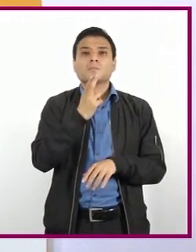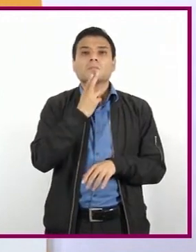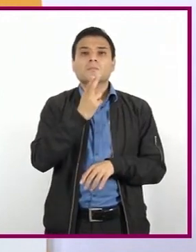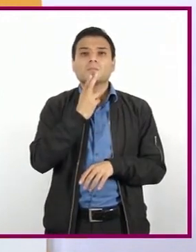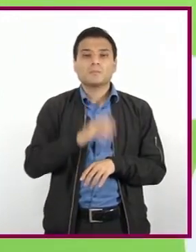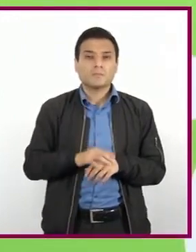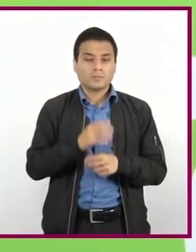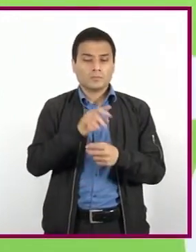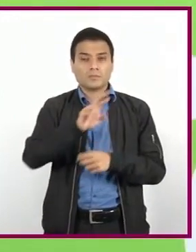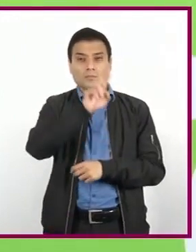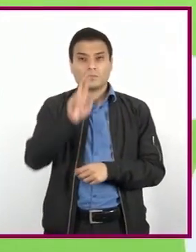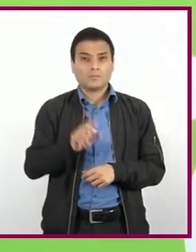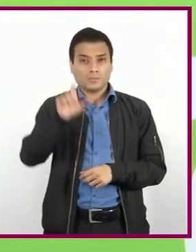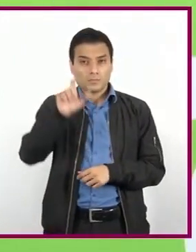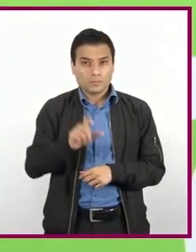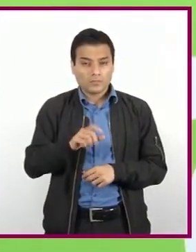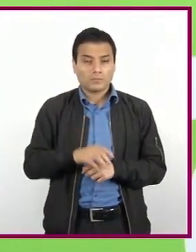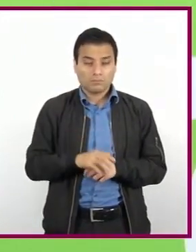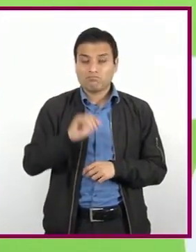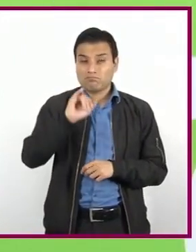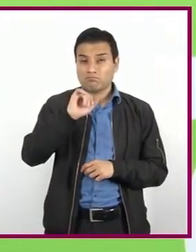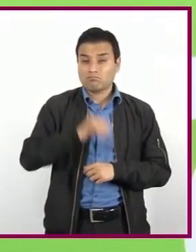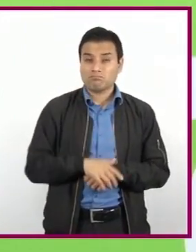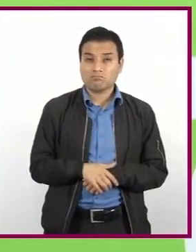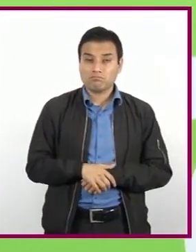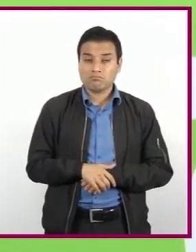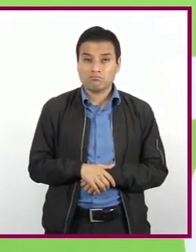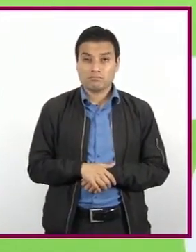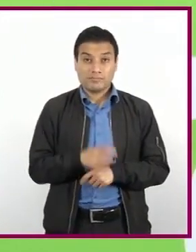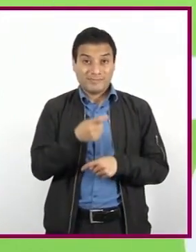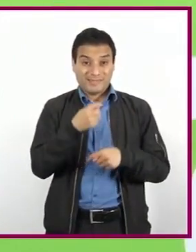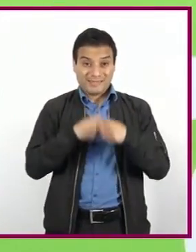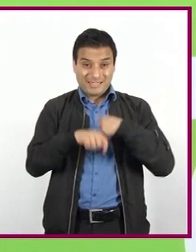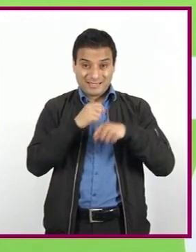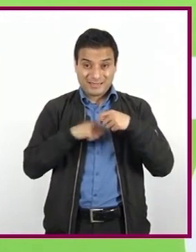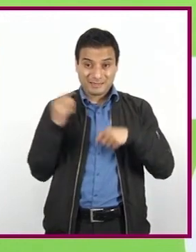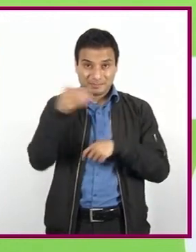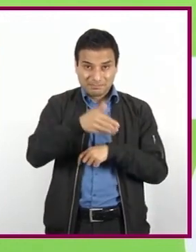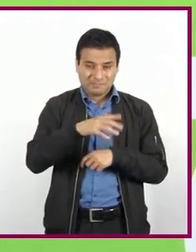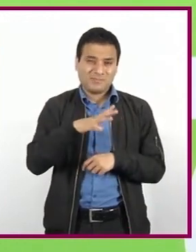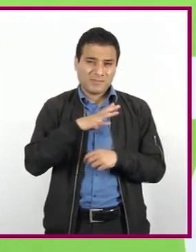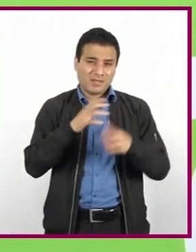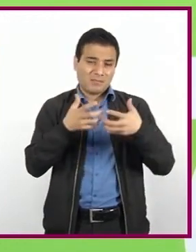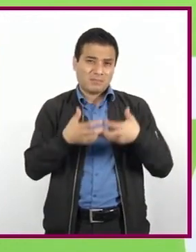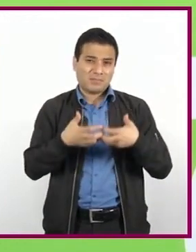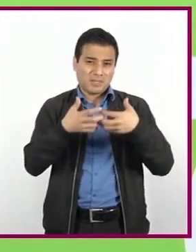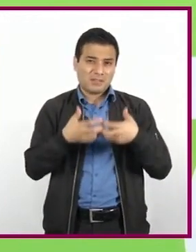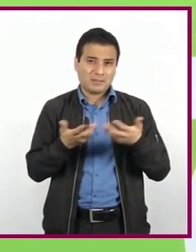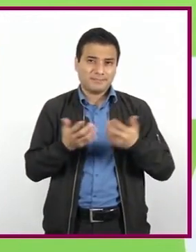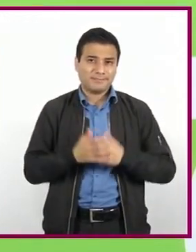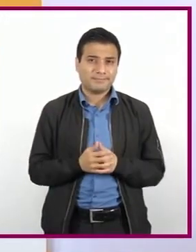zapatos? Pues sí, en la tienda a la que acudían tenían la máquina. Sí.